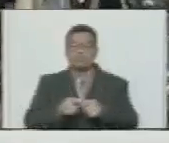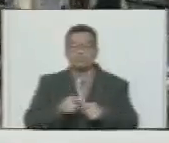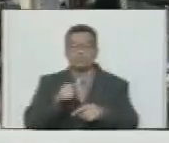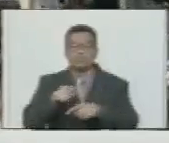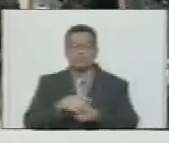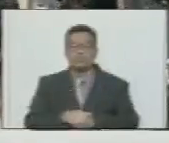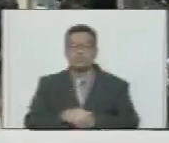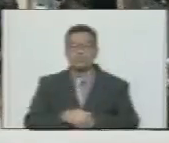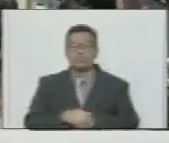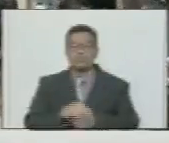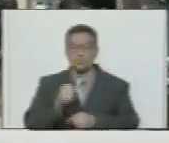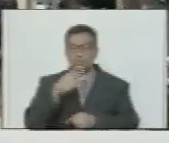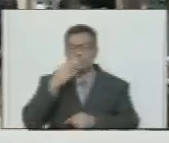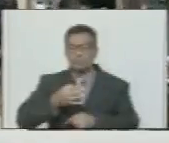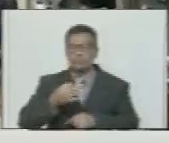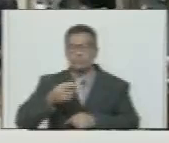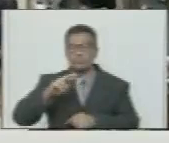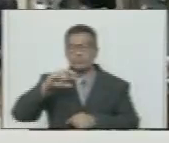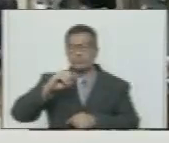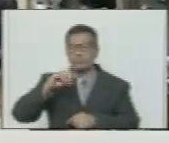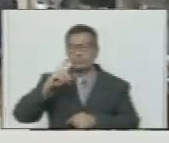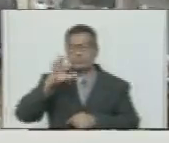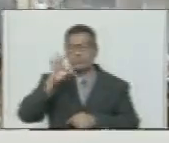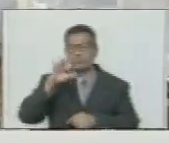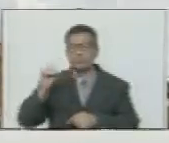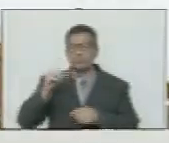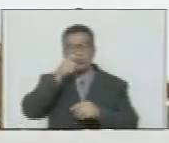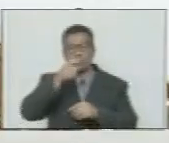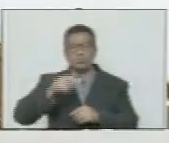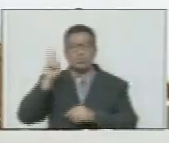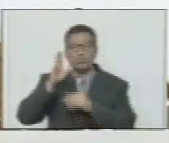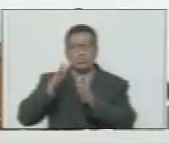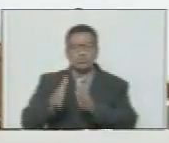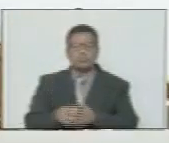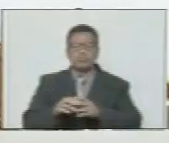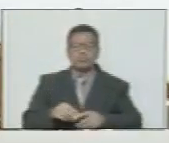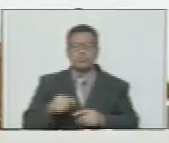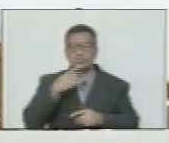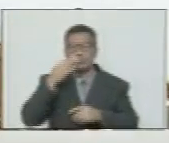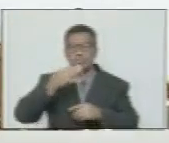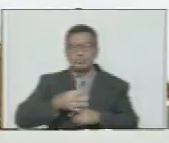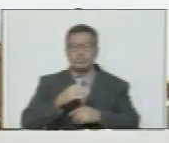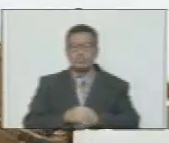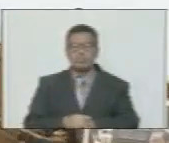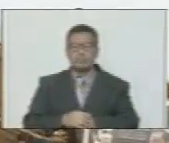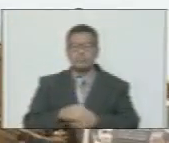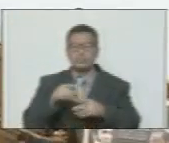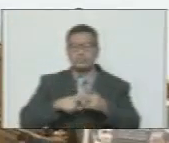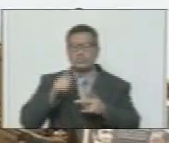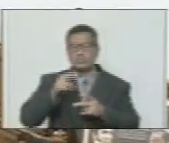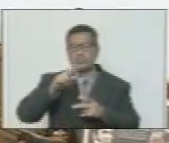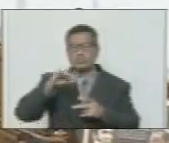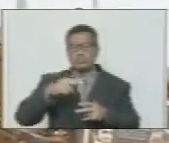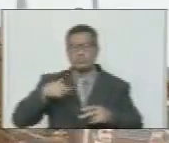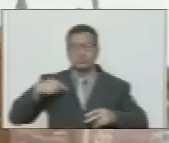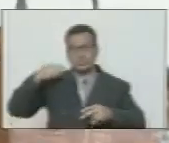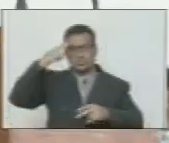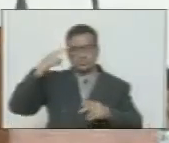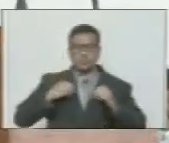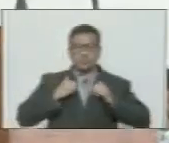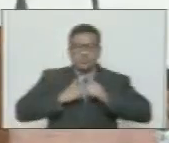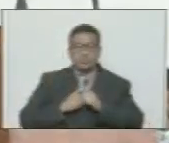digna designación. Enhorabuena a Rodolfo, enhorabuena al pueblo de Venezuela, y estamos seguros que Aristóbulo se